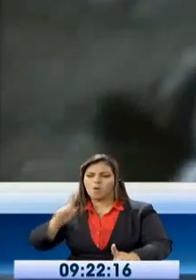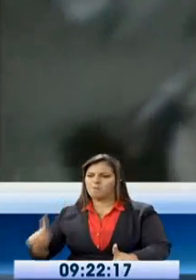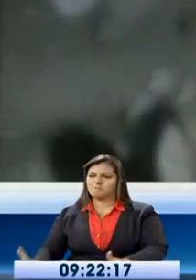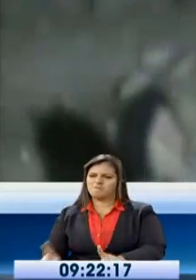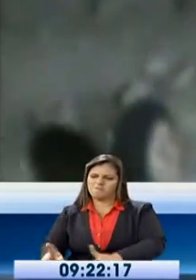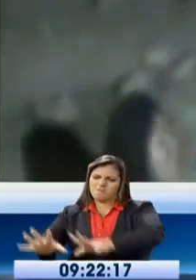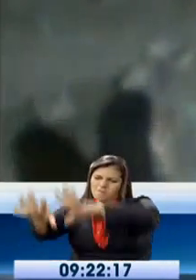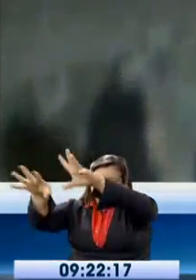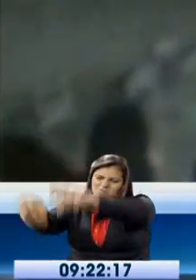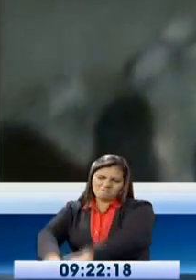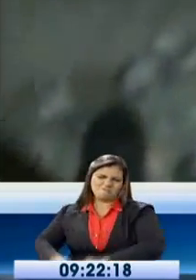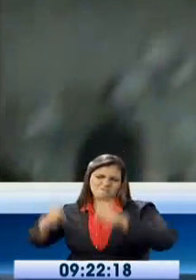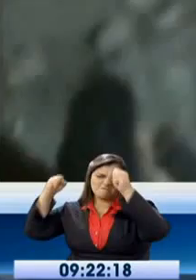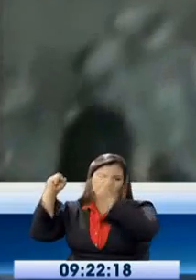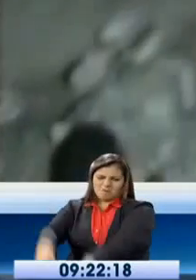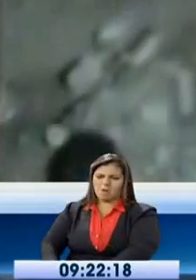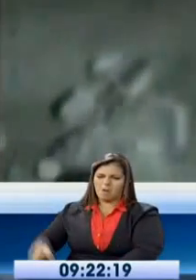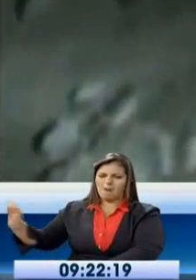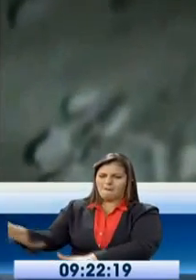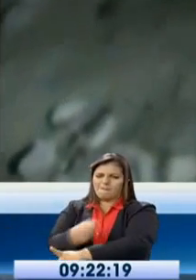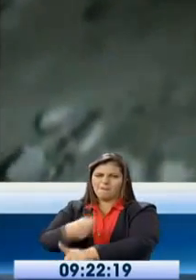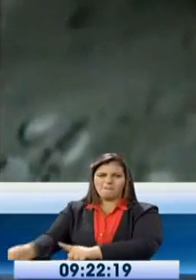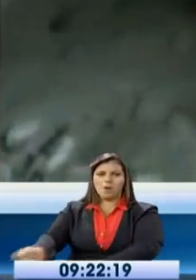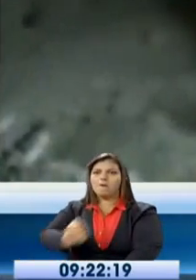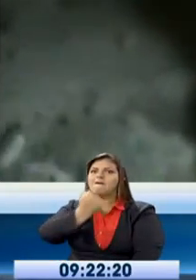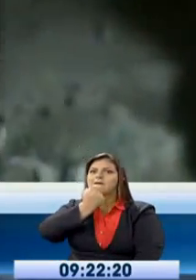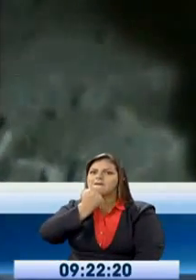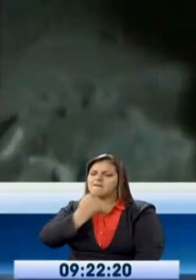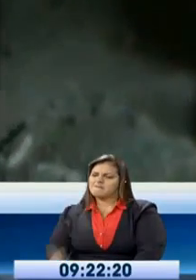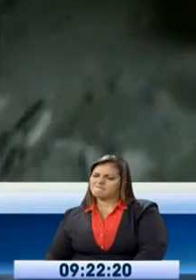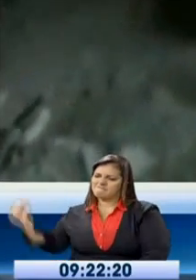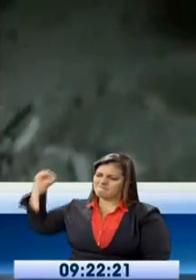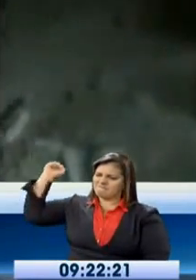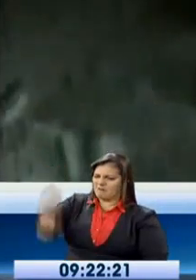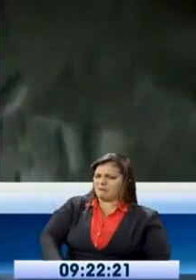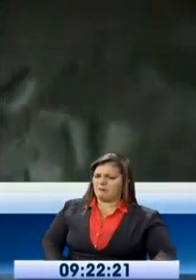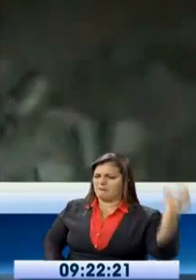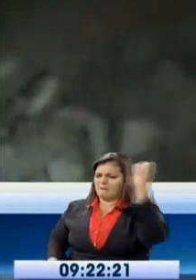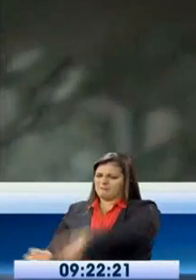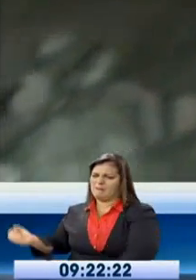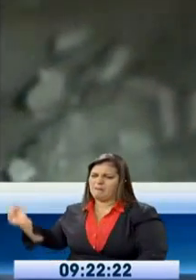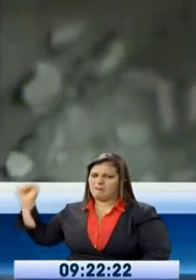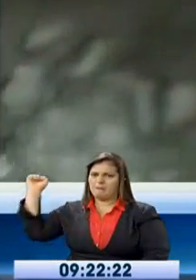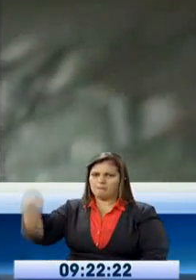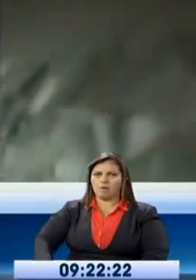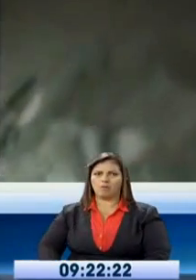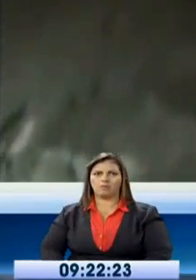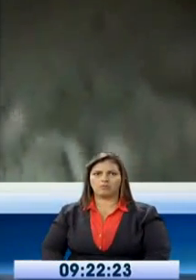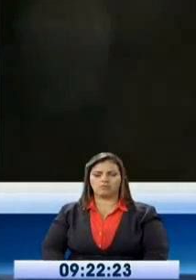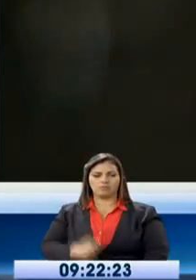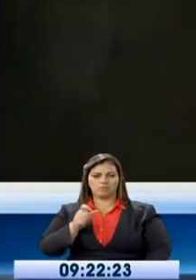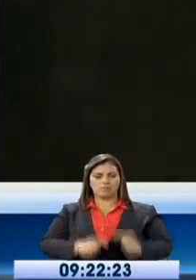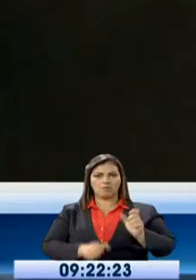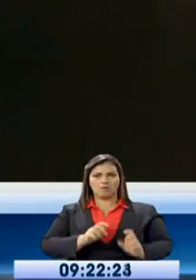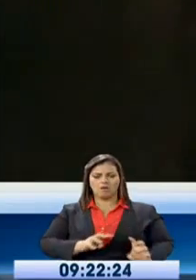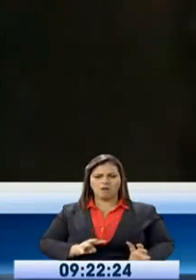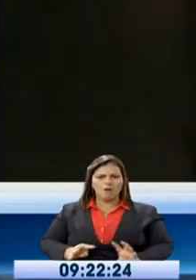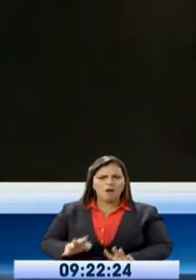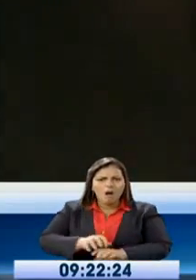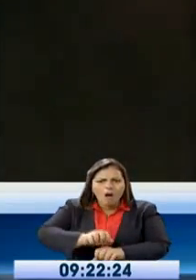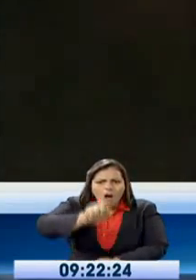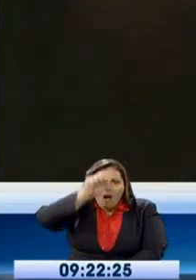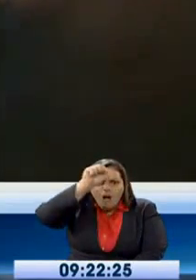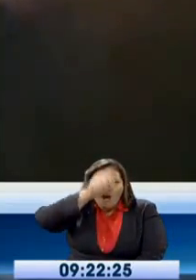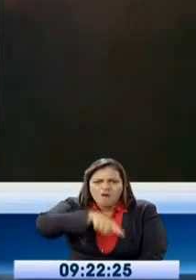buzón destapado en esta desolada calle de Cañete. La víctima confirmó la agresión. Señorita, ¿qué es lo que